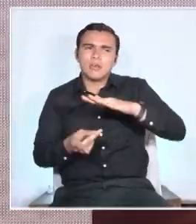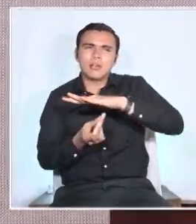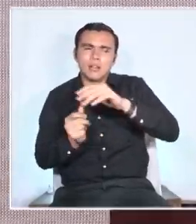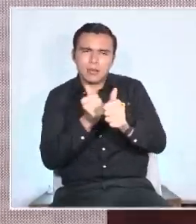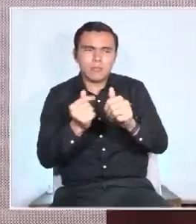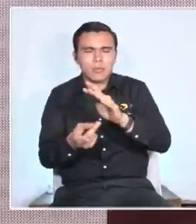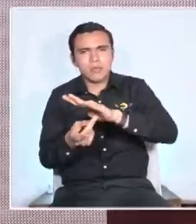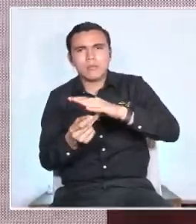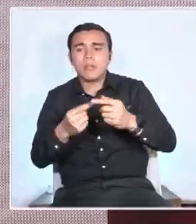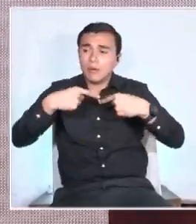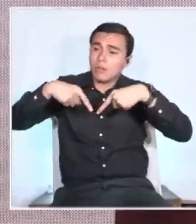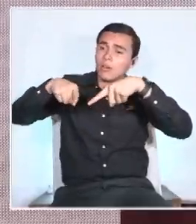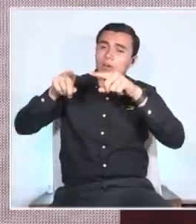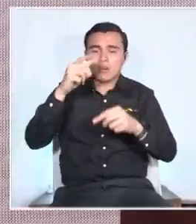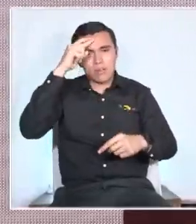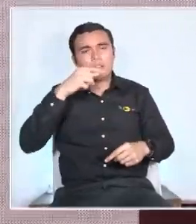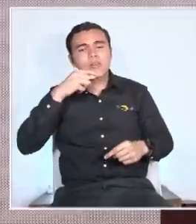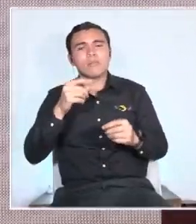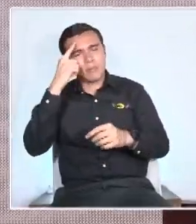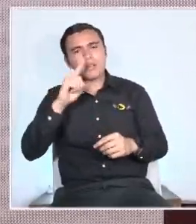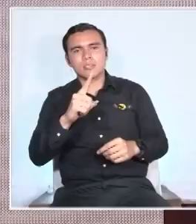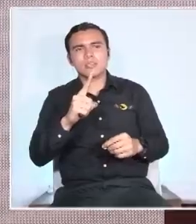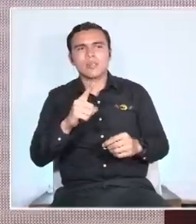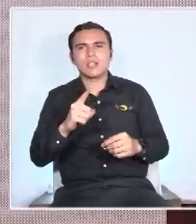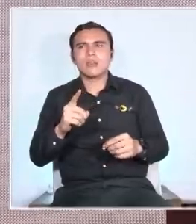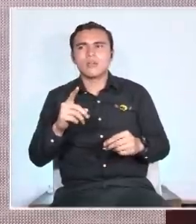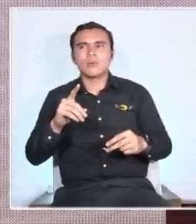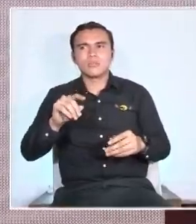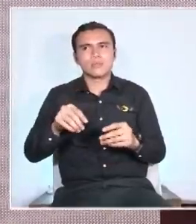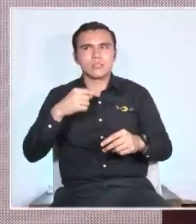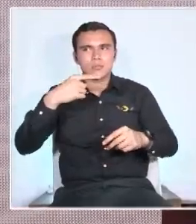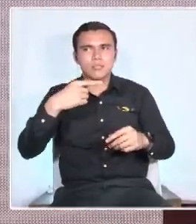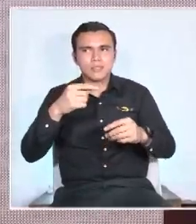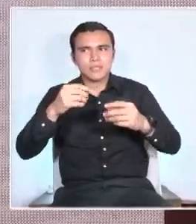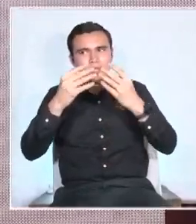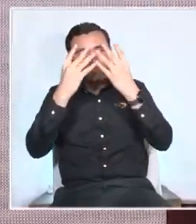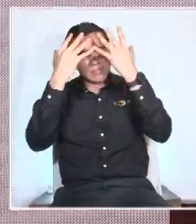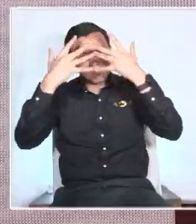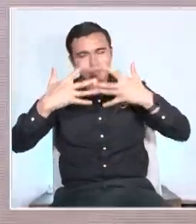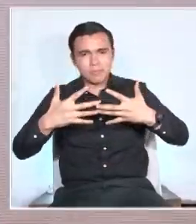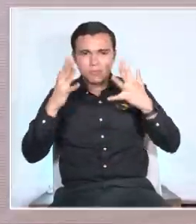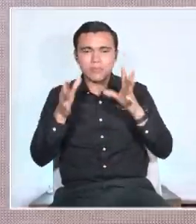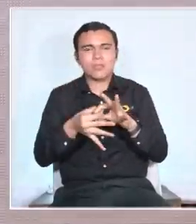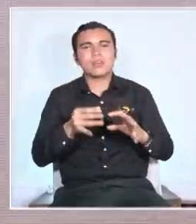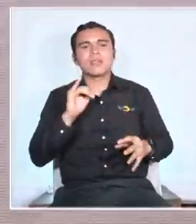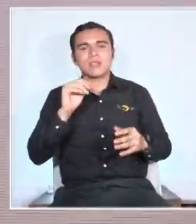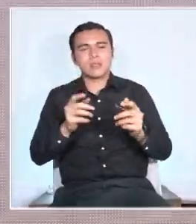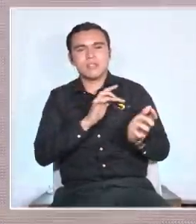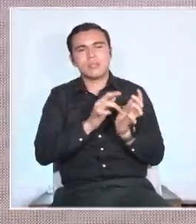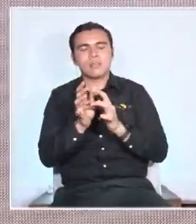iba rumbo a Roma para ser juzgado, prisionero de Jesucristo. Su delito era